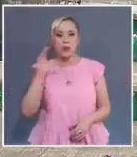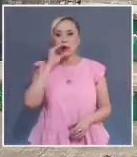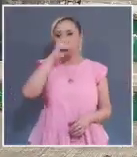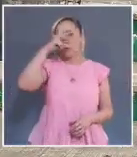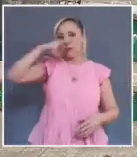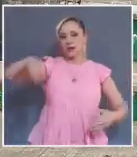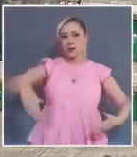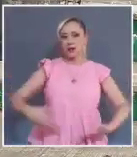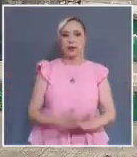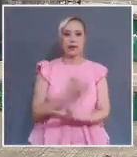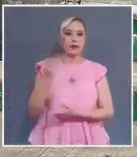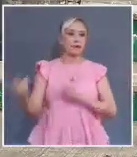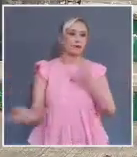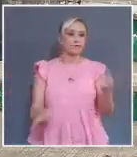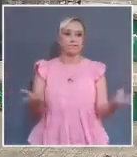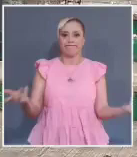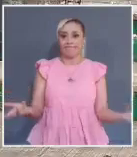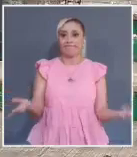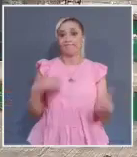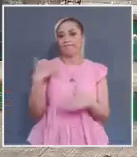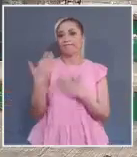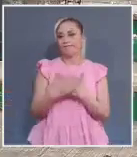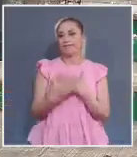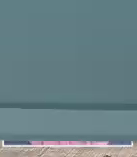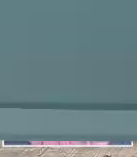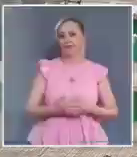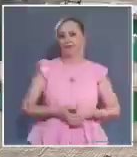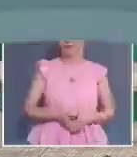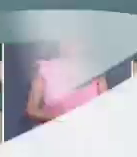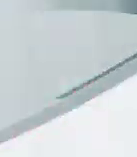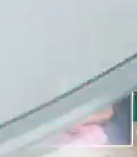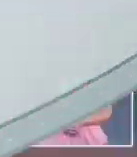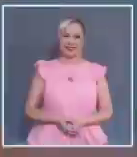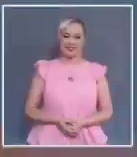canal del Poder Judicial de la Federación, Mario López Peña.